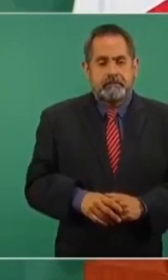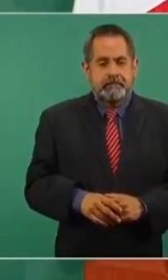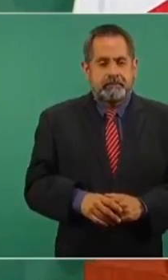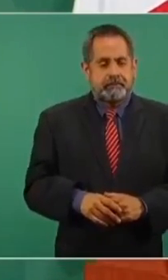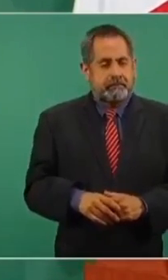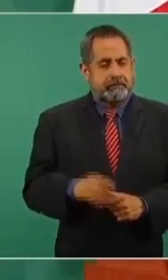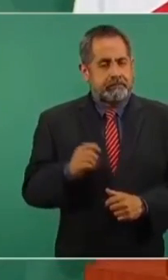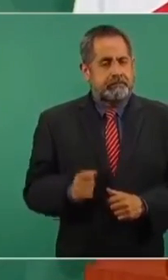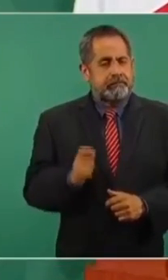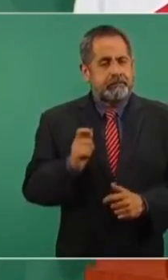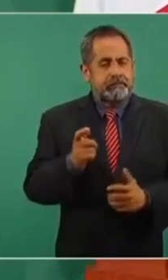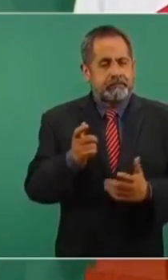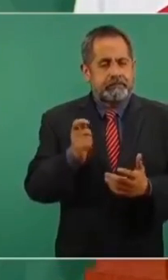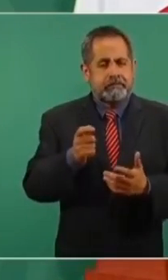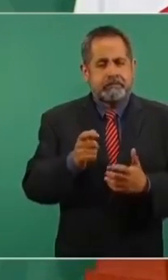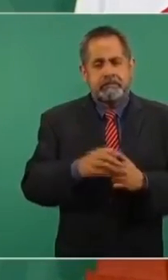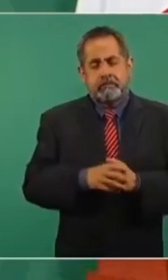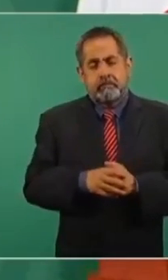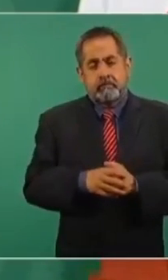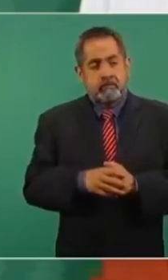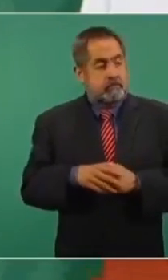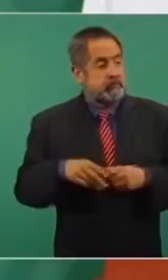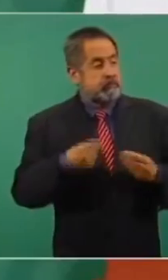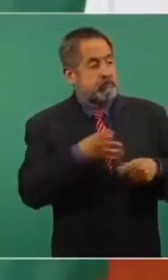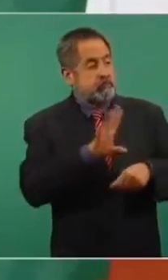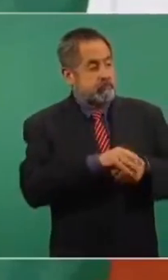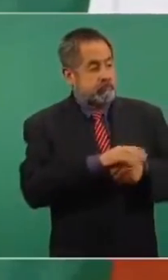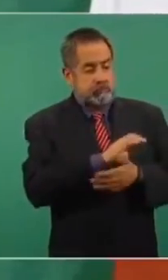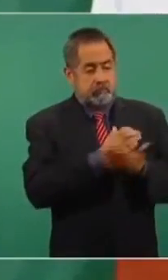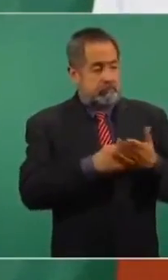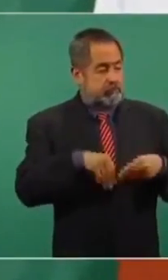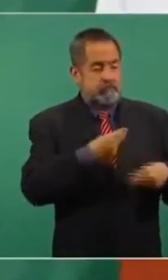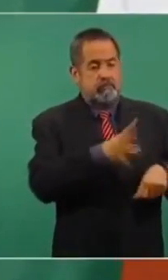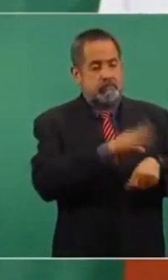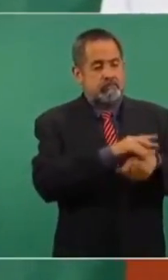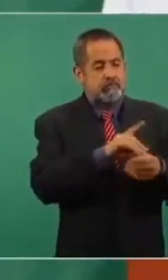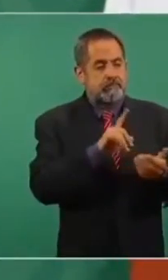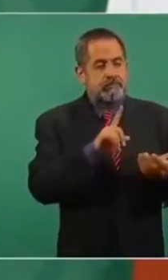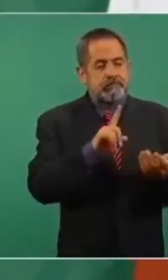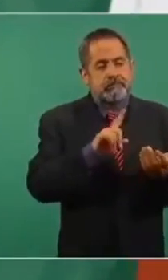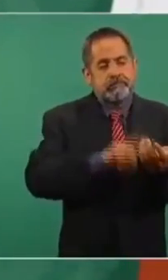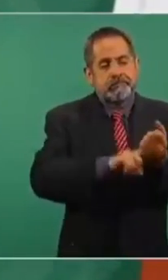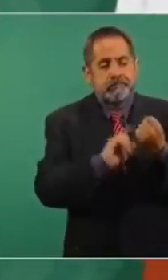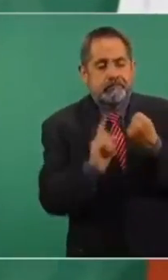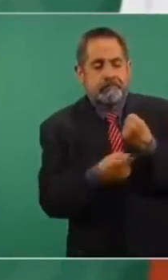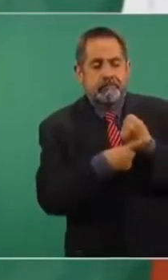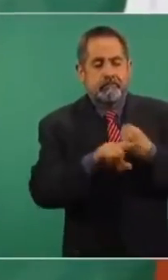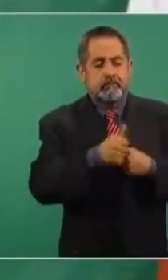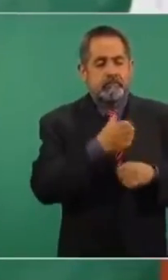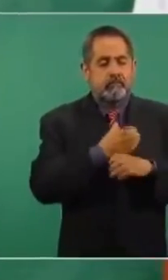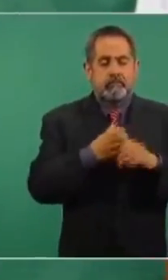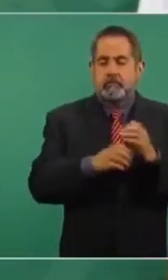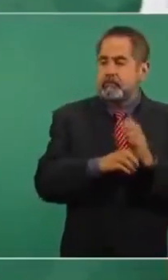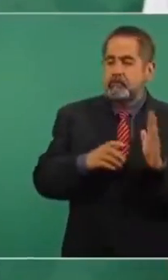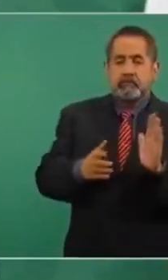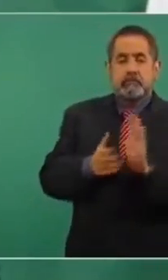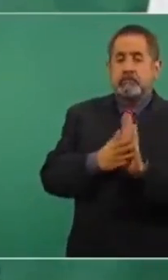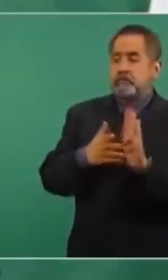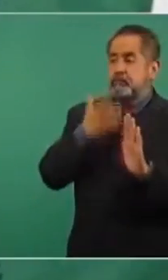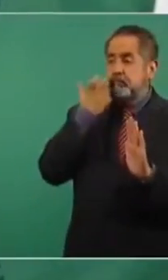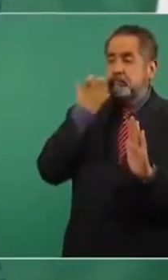Lo cierto es que se entregaron las concesiones con otro propósito. Son muy